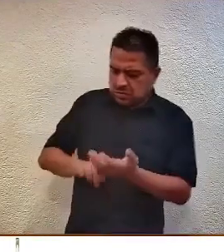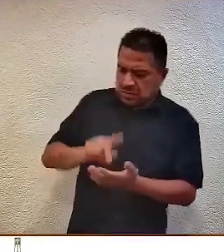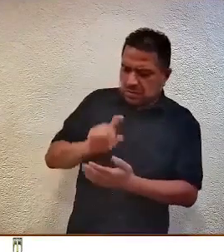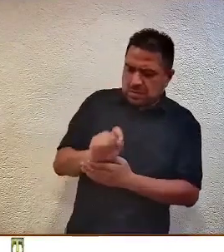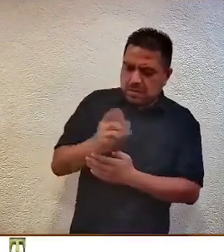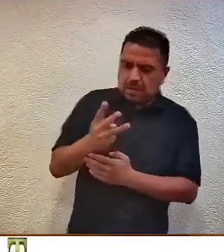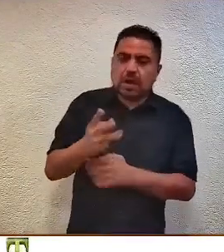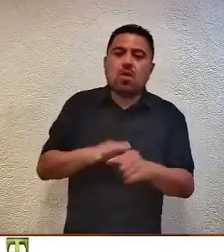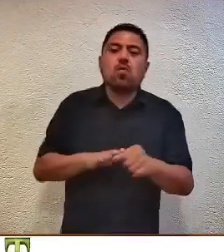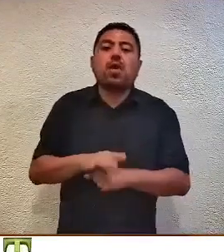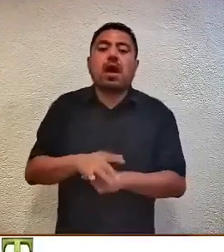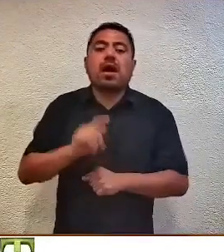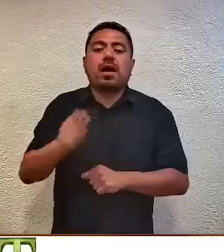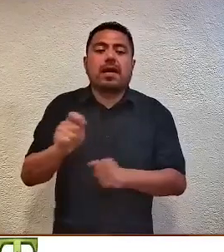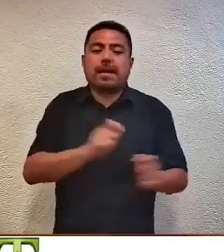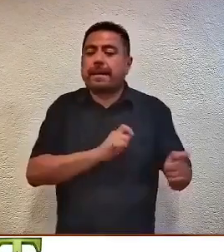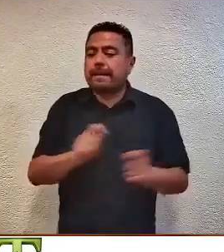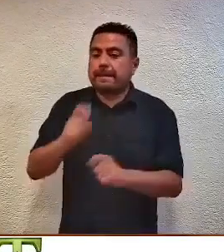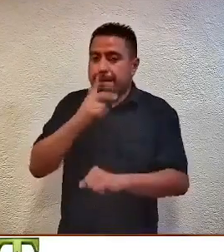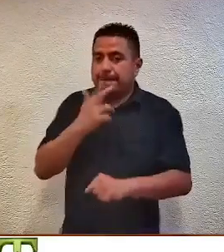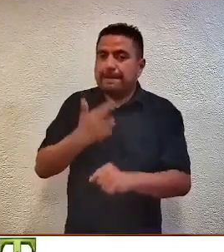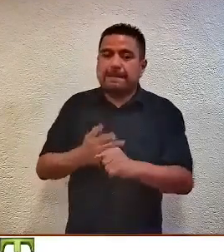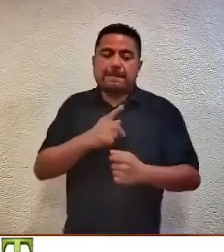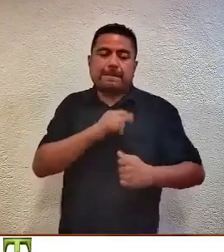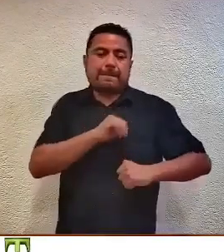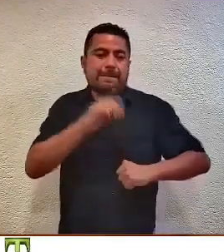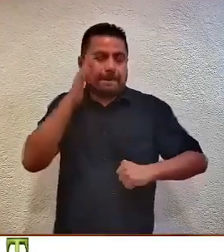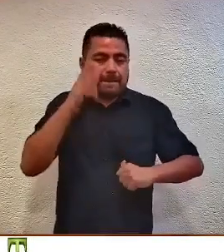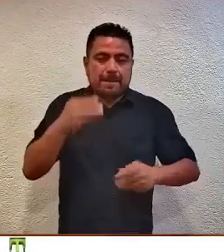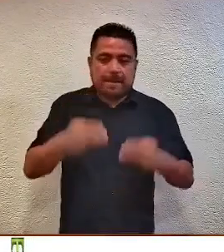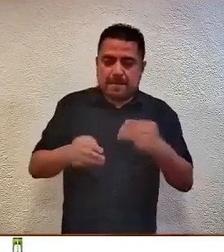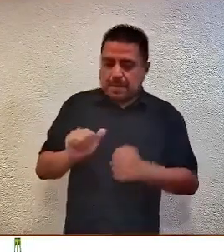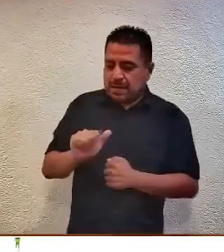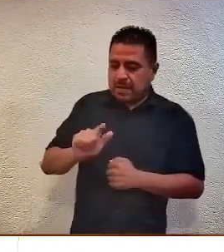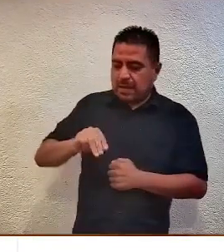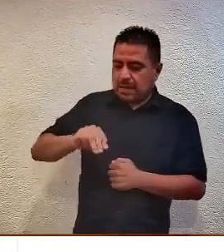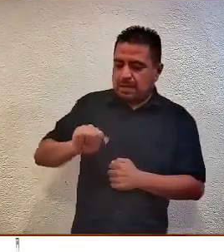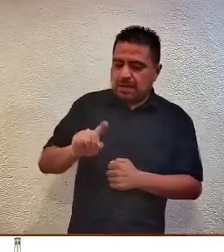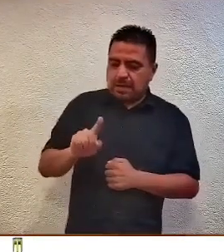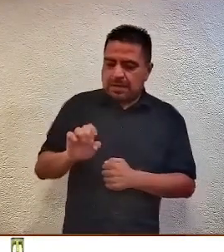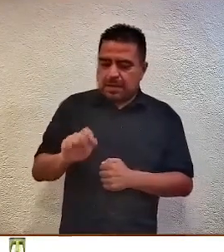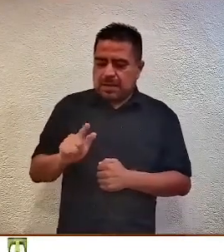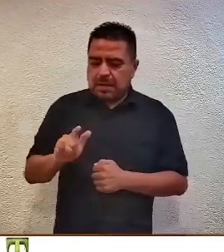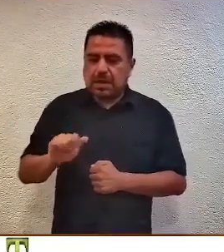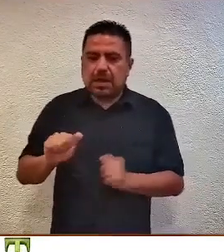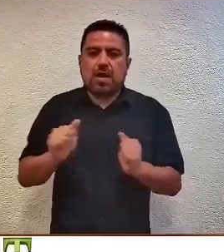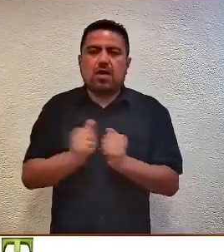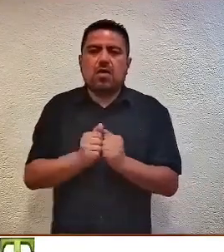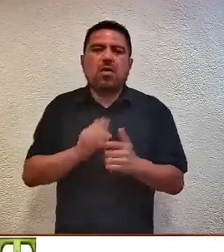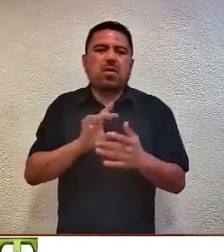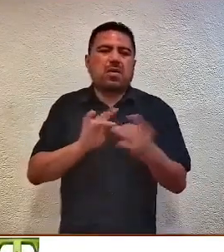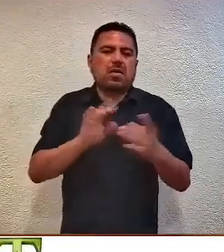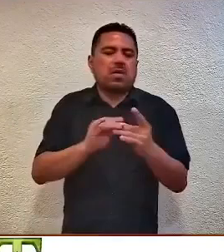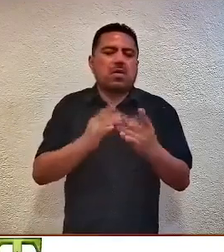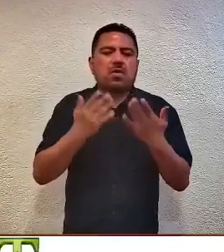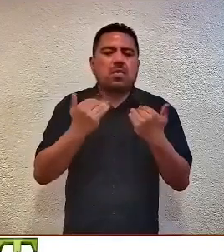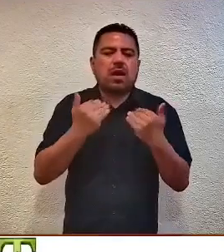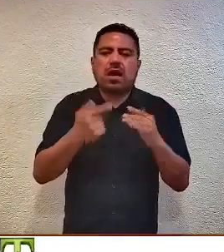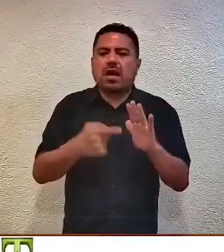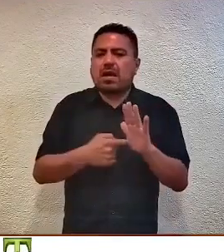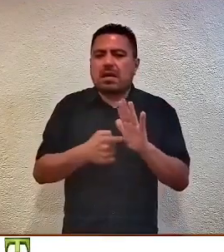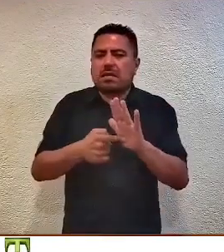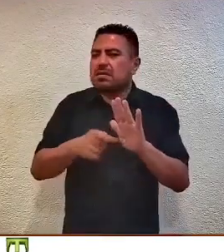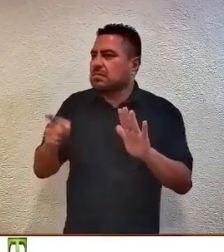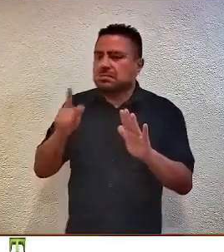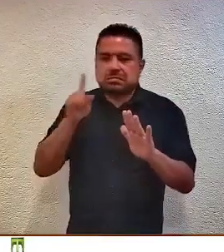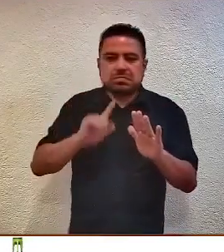TEE/IE/002/2023, el cual fue turnado a la ponencia a cargo de la magistrada Almadelia Eugenio Alcaraz, con la precisión de que no contaremos con la presencia de